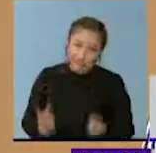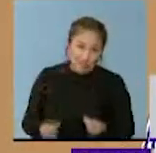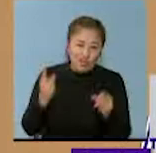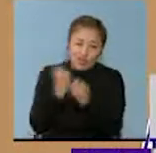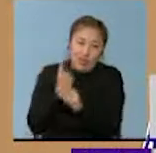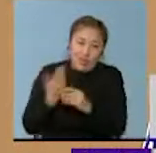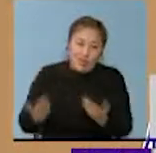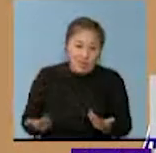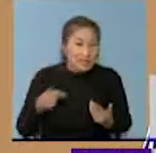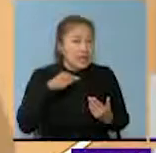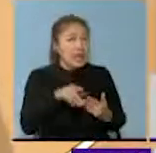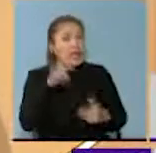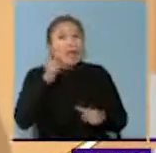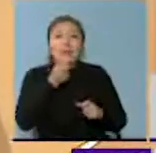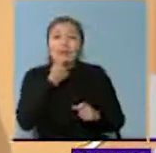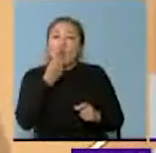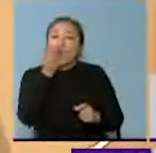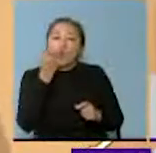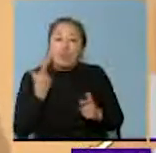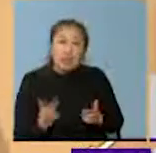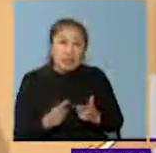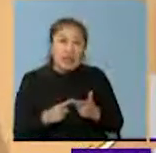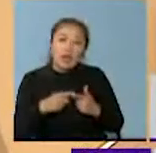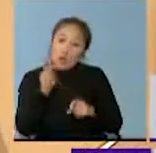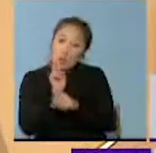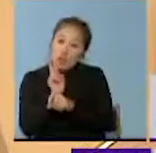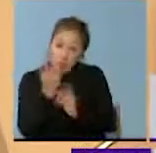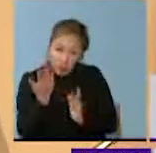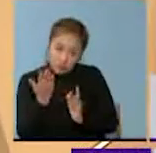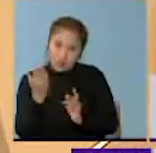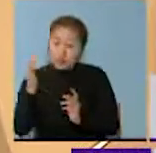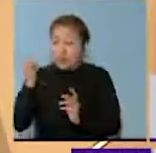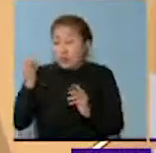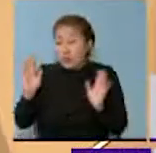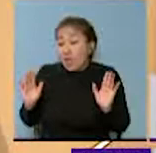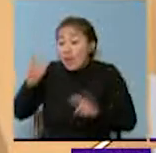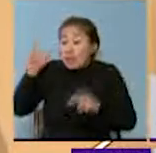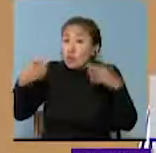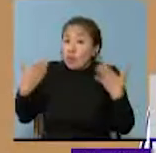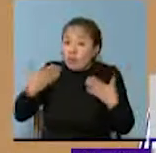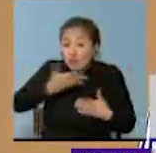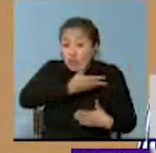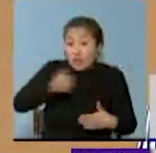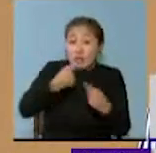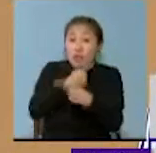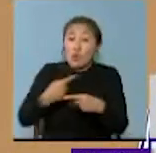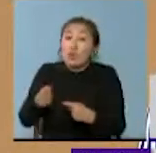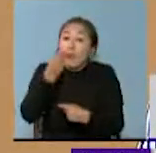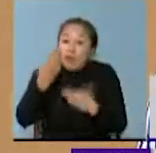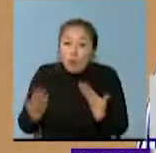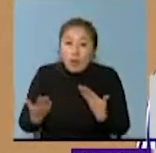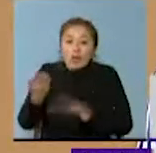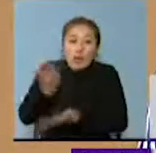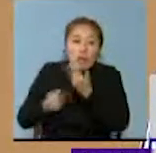actividades es decir que la parte gastronómica hay que ser muy cuidadosos el ciudadano va a poder llevar sus elementos para comer